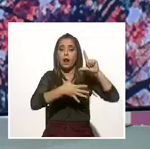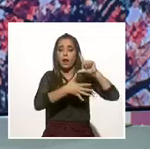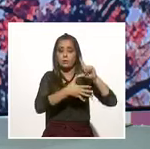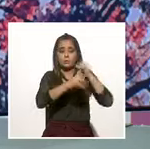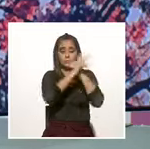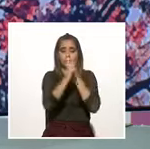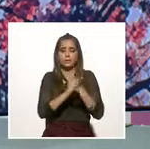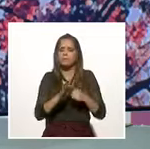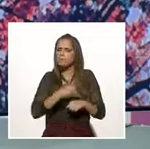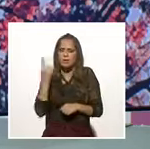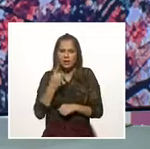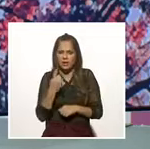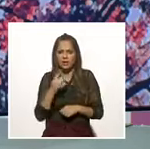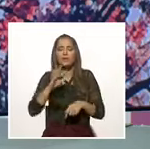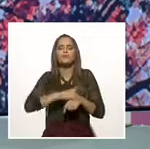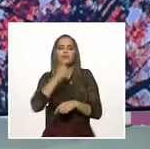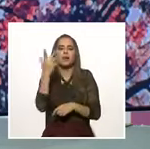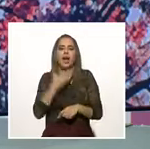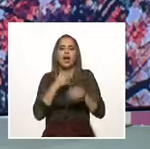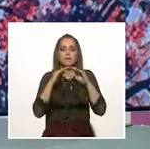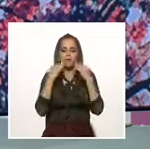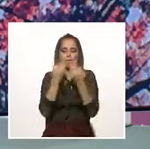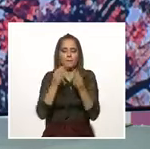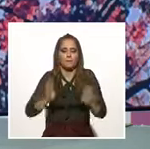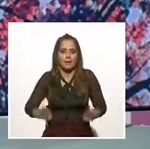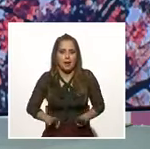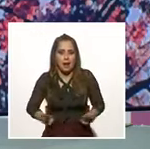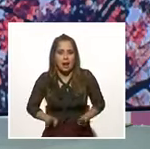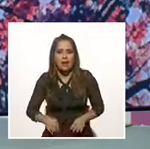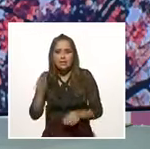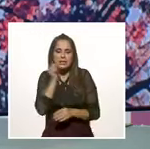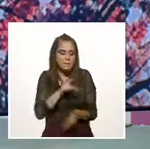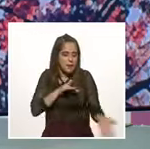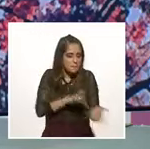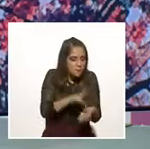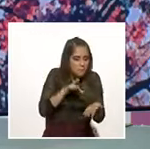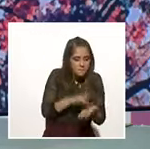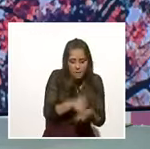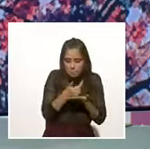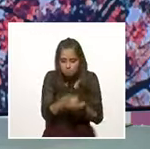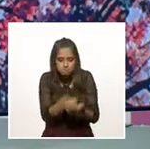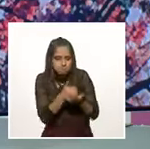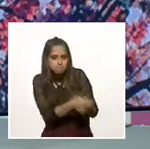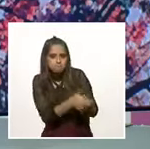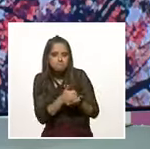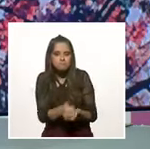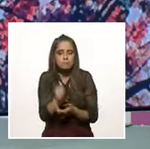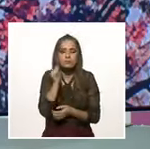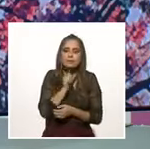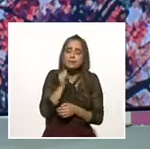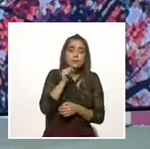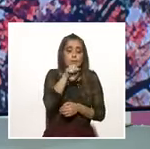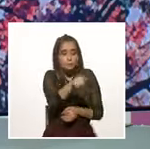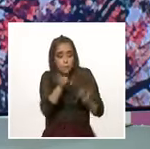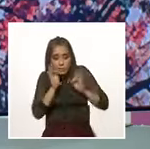un particular modo de ser, y es el ser solidarios. El saber que el bienestar del otro también es mi